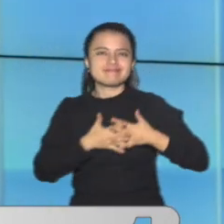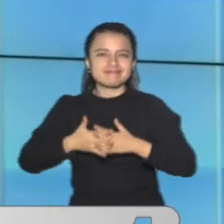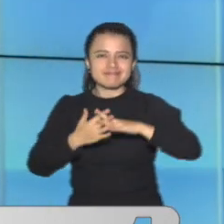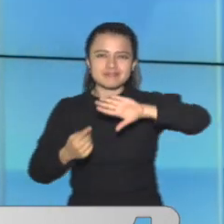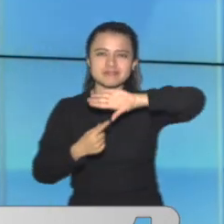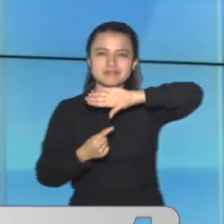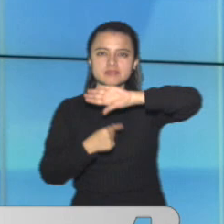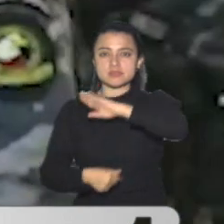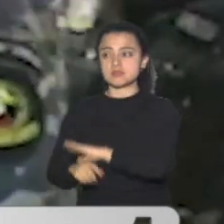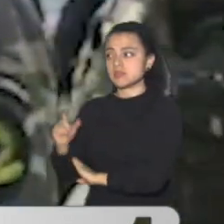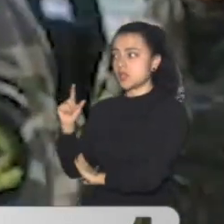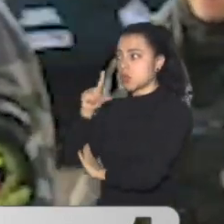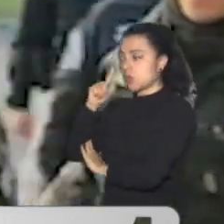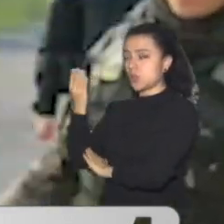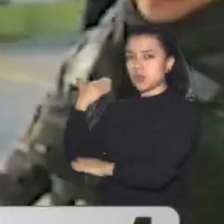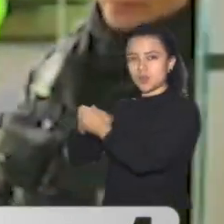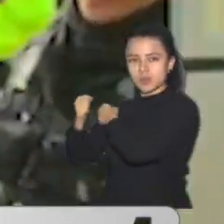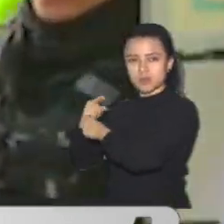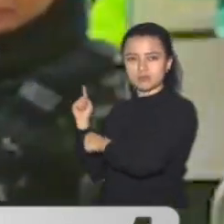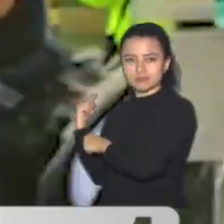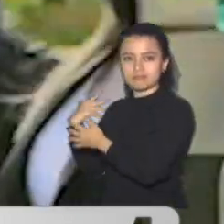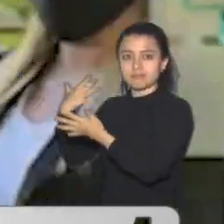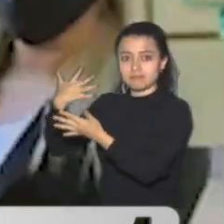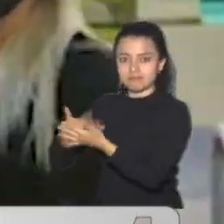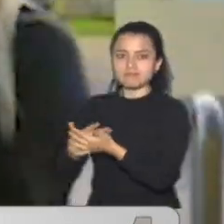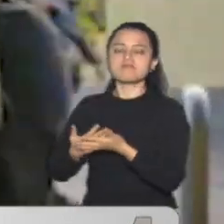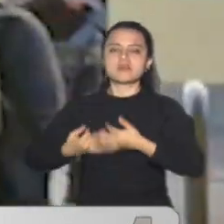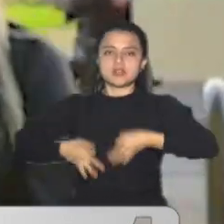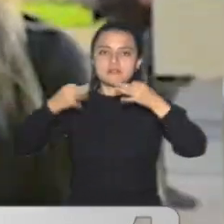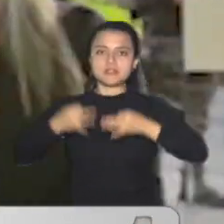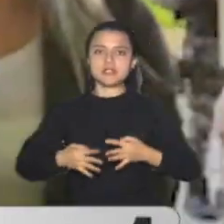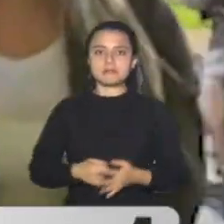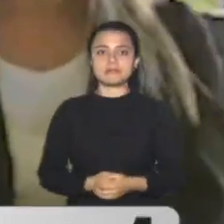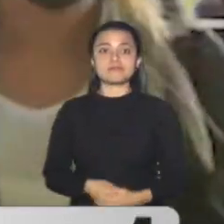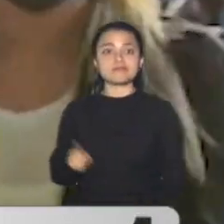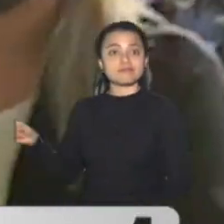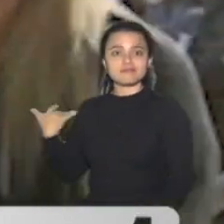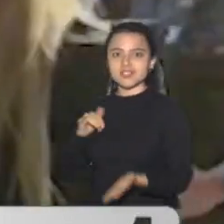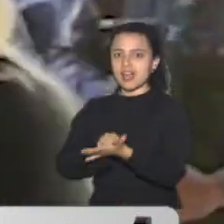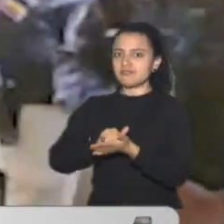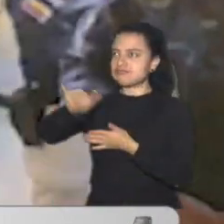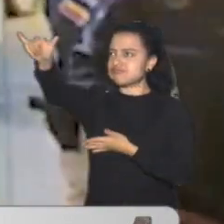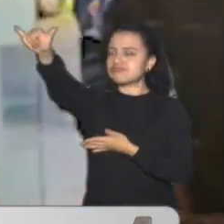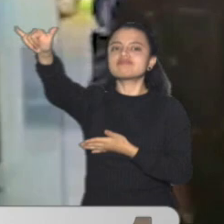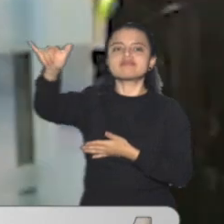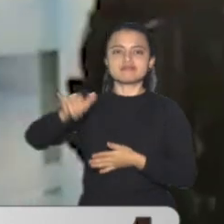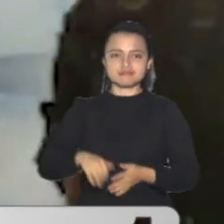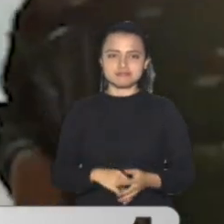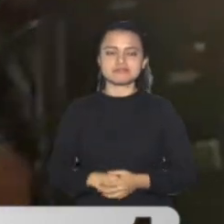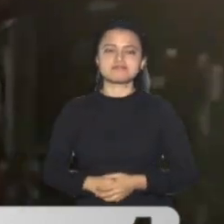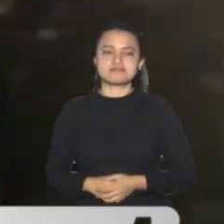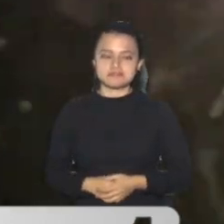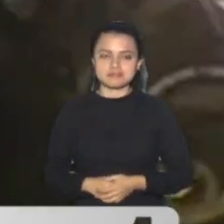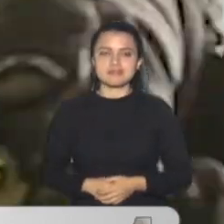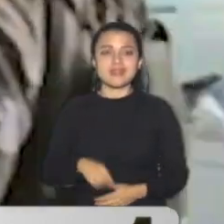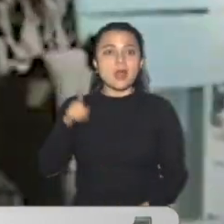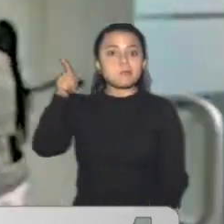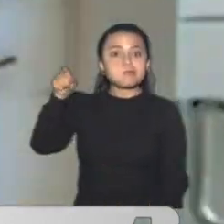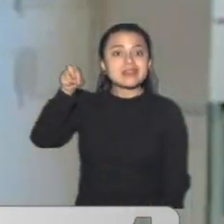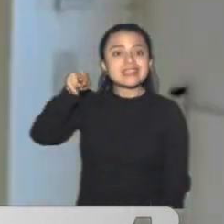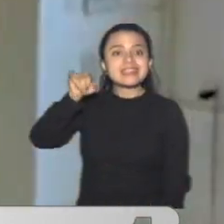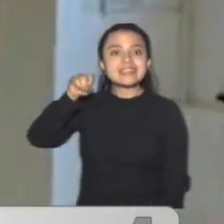clan del golfo ya despegó el avión de la dea hacia los eeuu en el que fue extraditada nini johana úsuga david